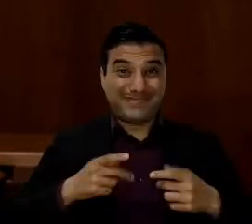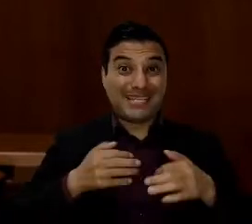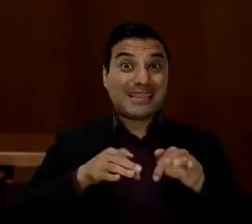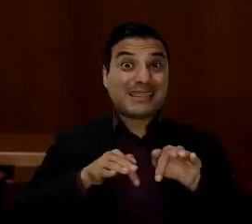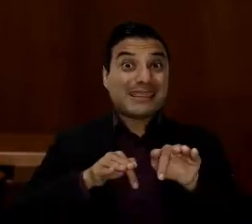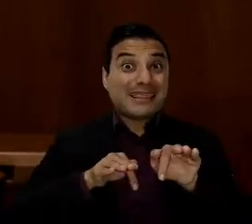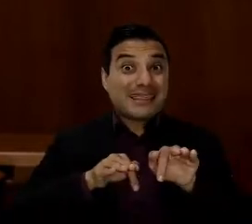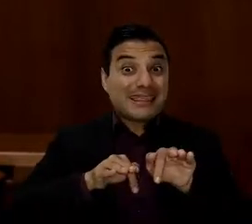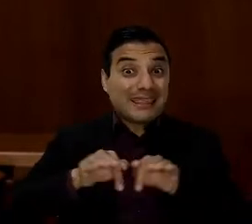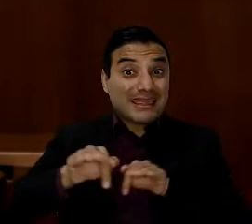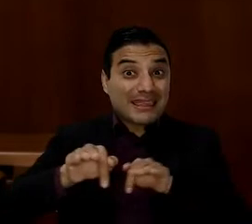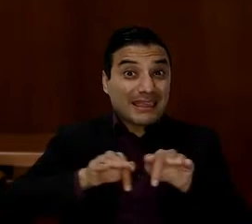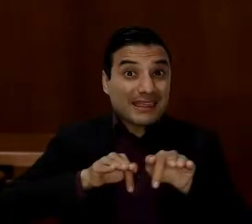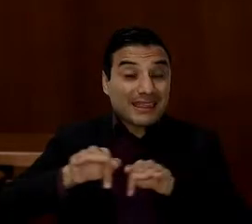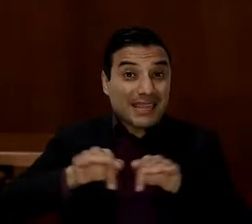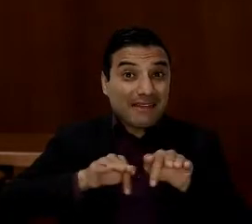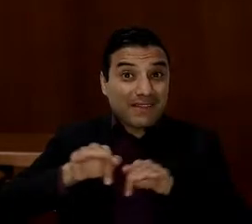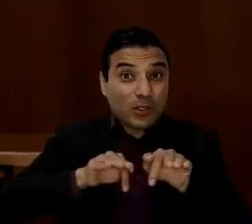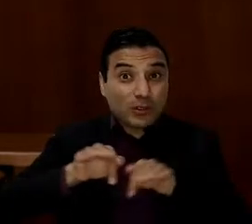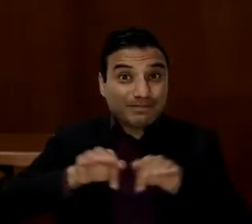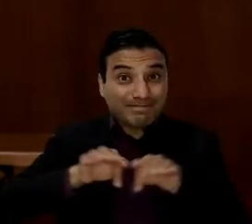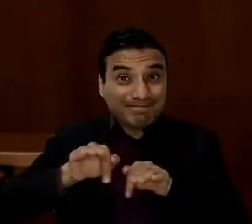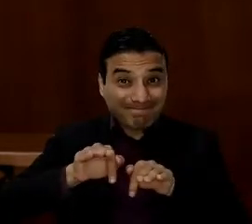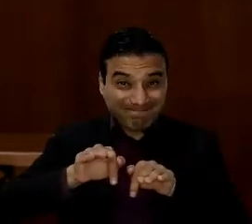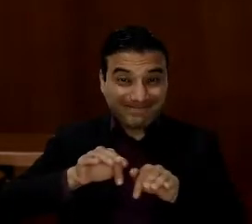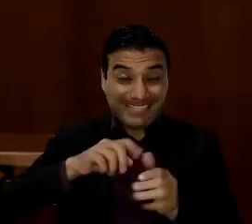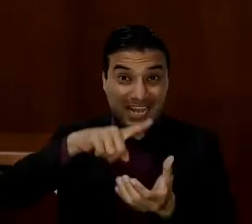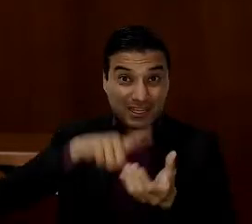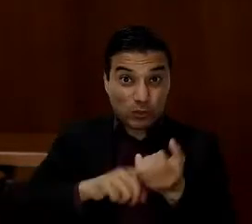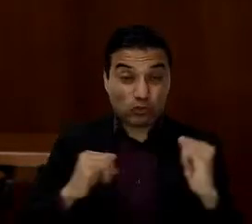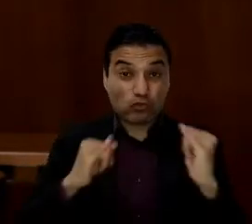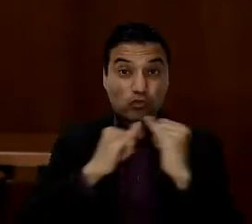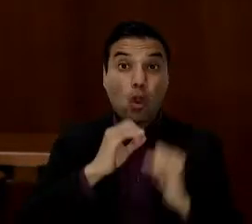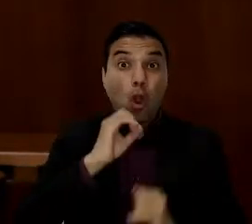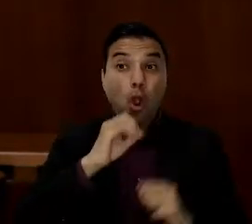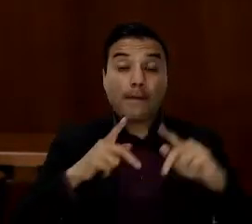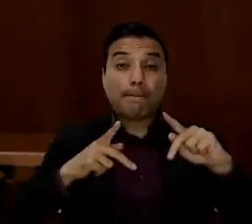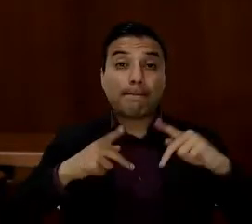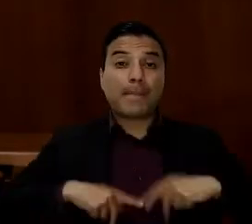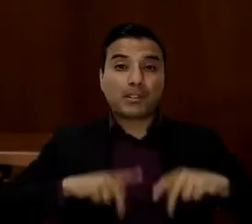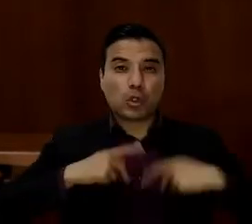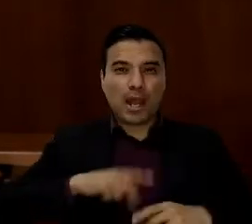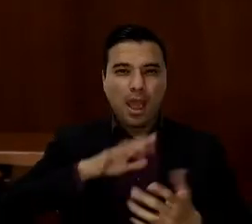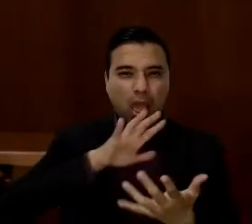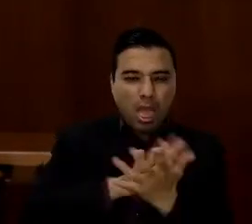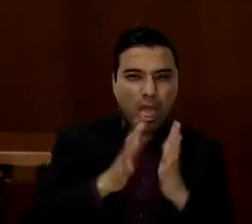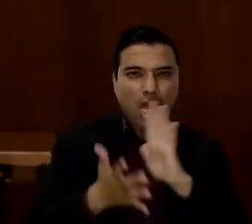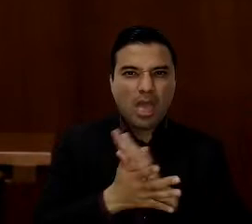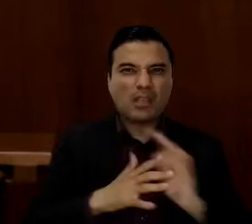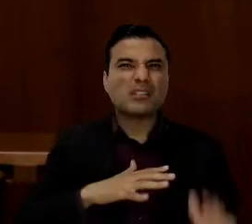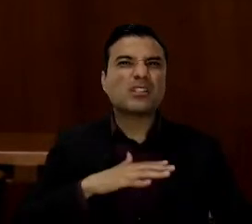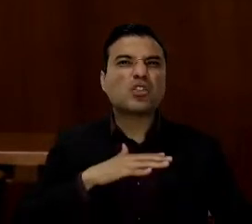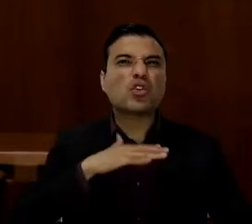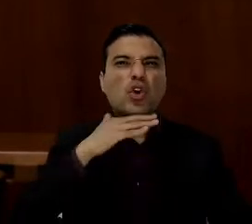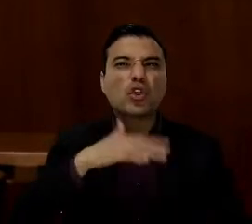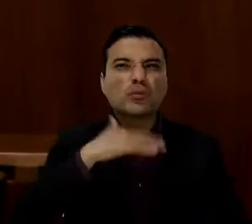quienes participan en este tipo de prácticas estoy convencida